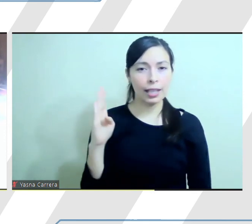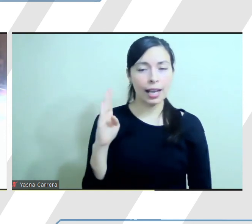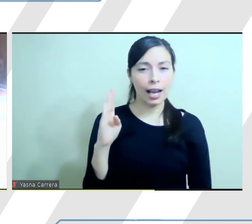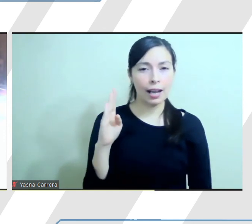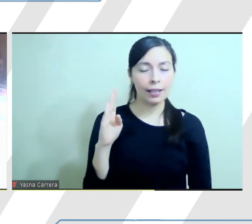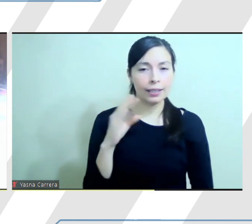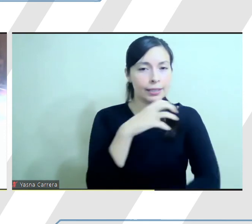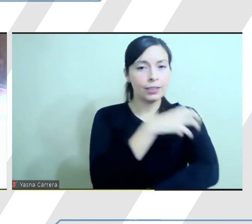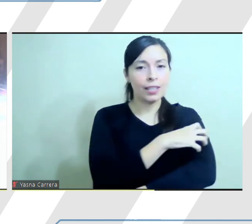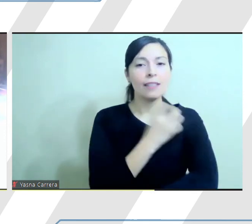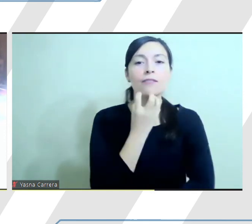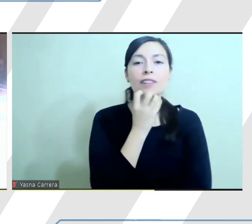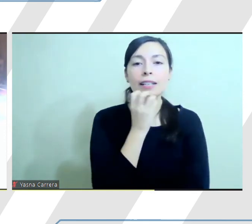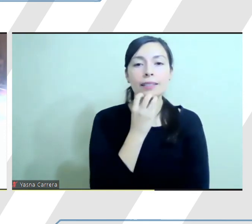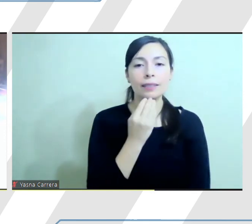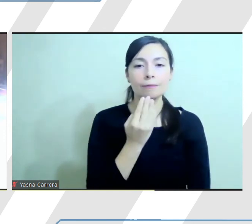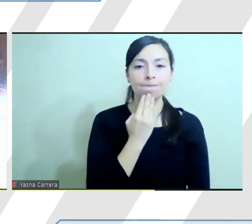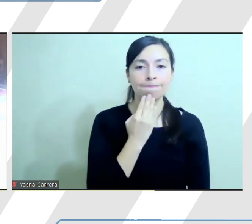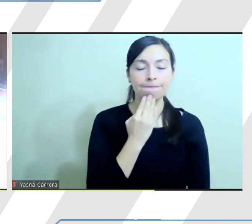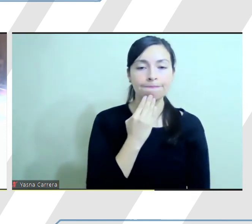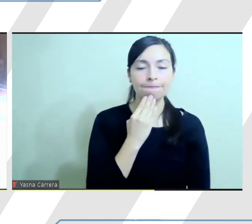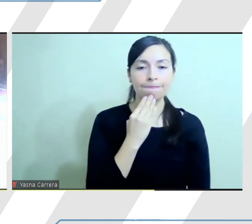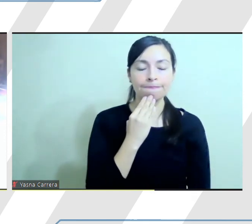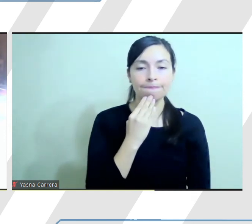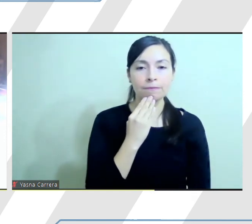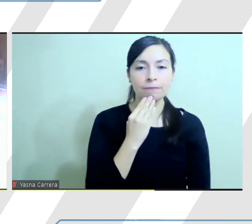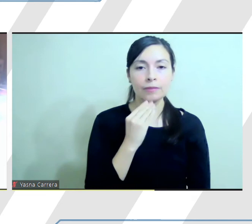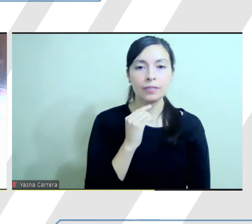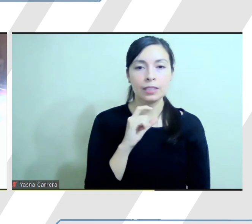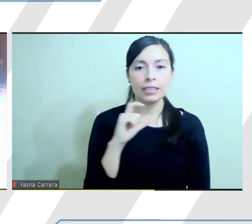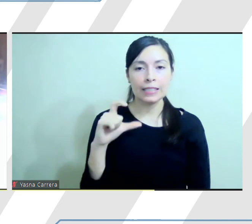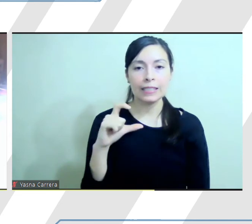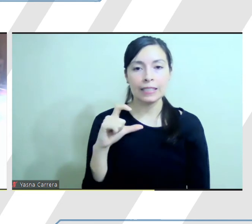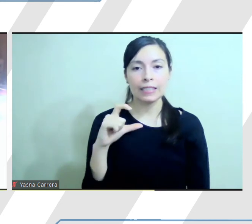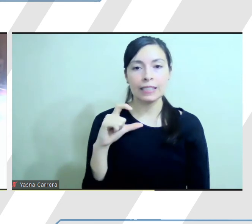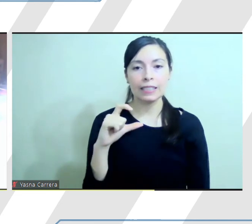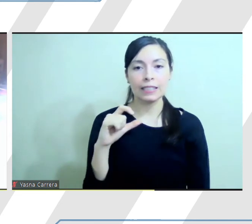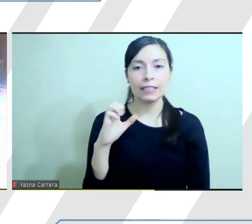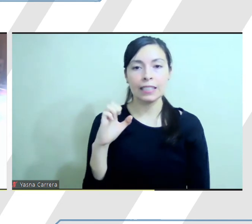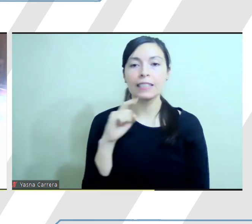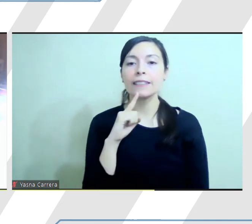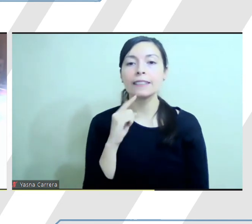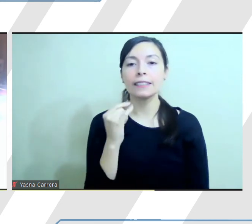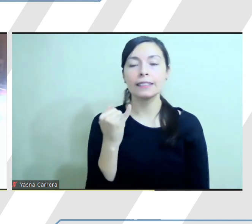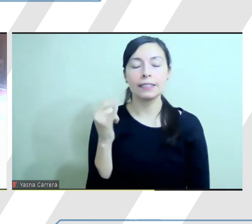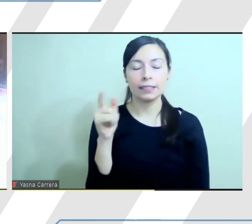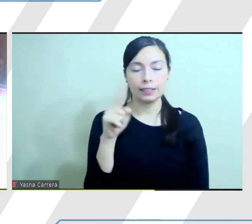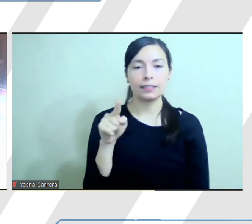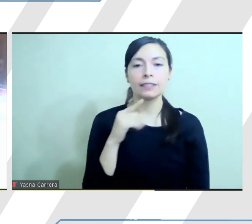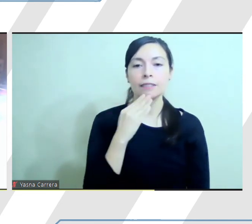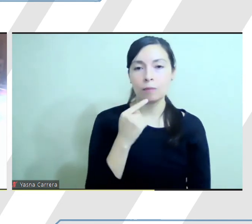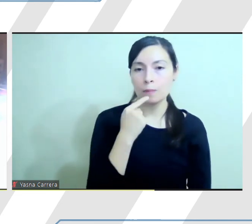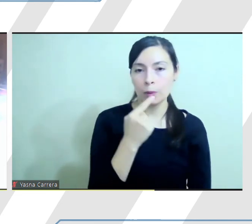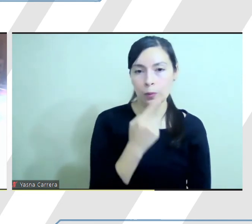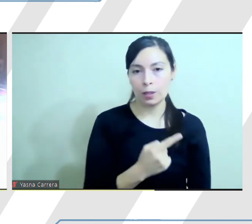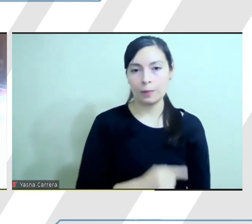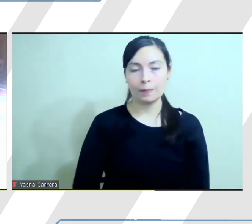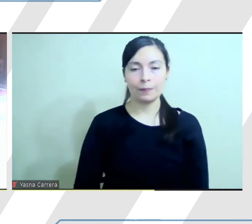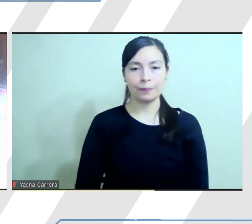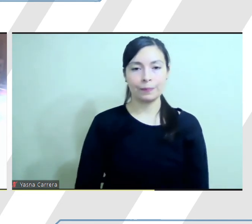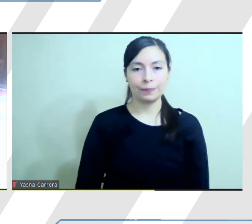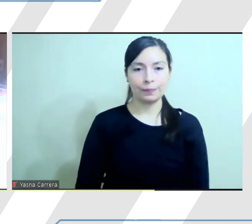como como en el live stream de CETIS. Así que vamos intercambiando una por una. Vamos antes